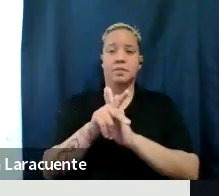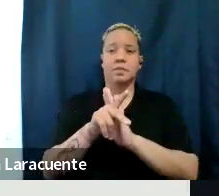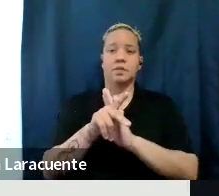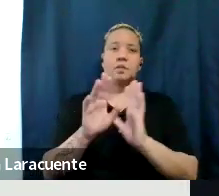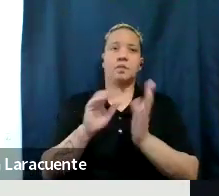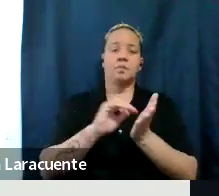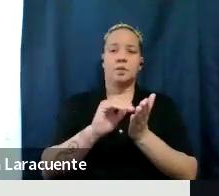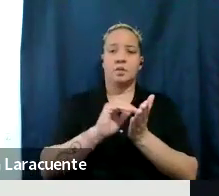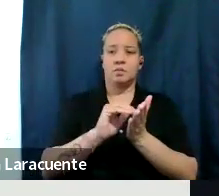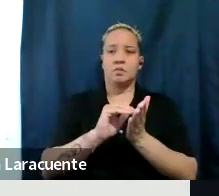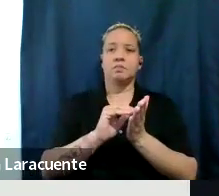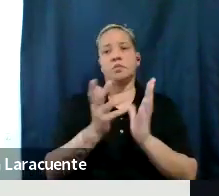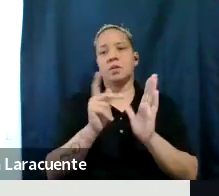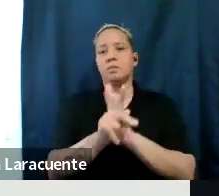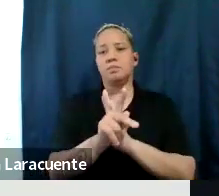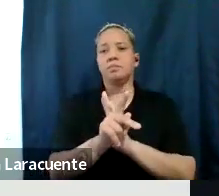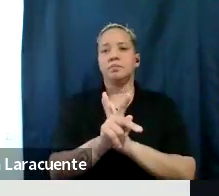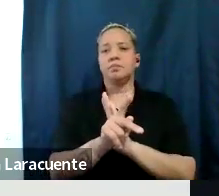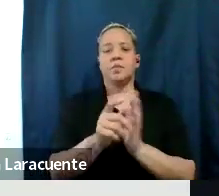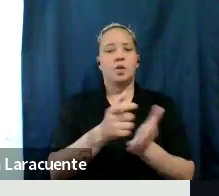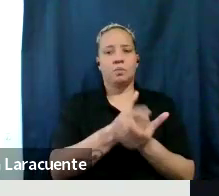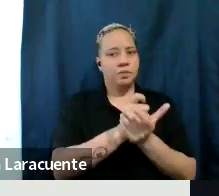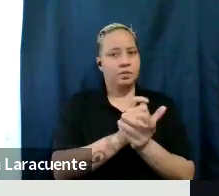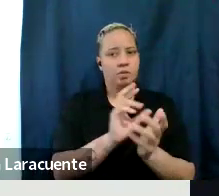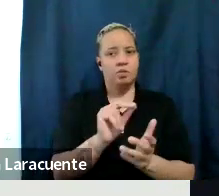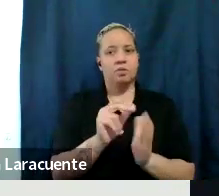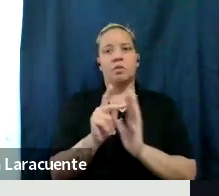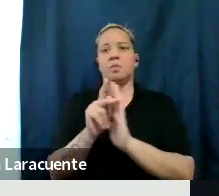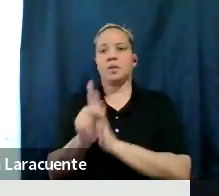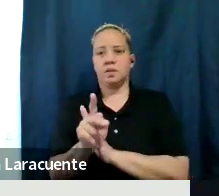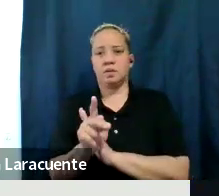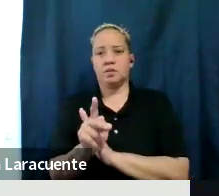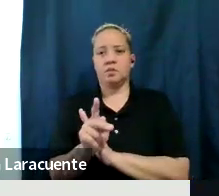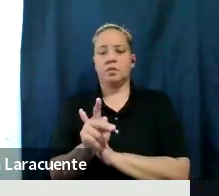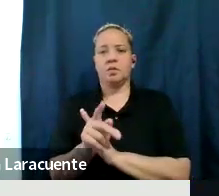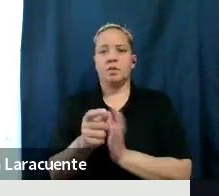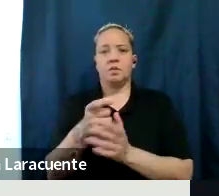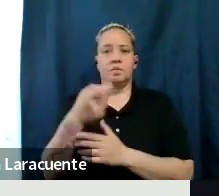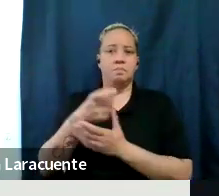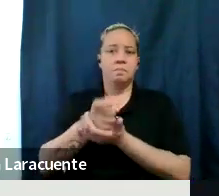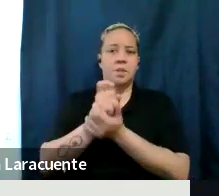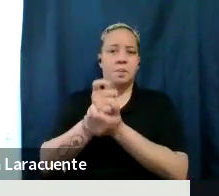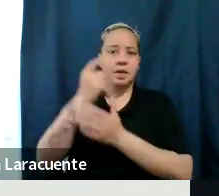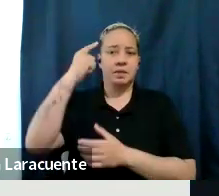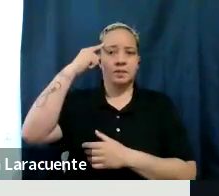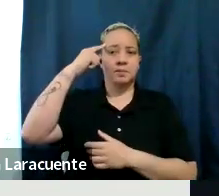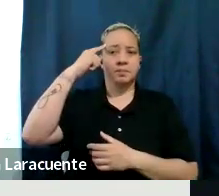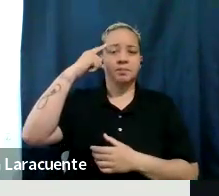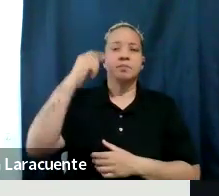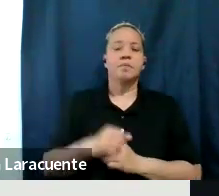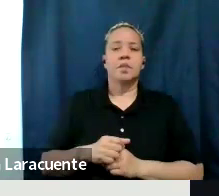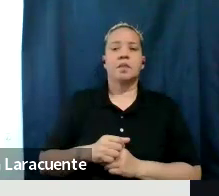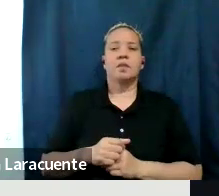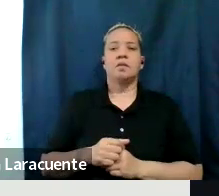perdón, que han asesinado, no lo fusilaron, lo asesinaron con un par de tiros en la nuca, que asesinaron a